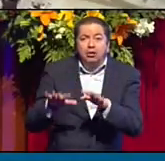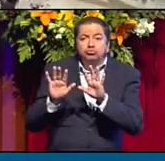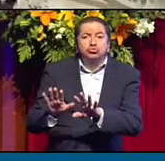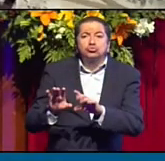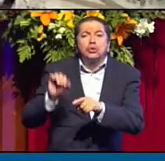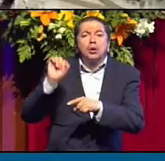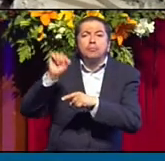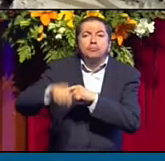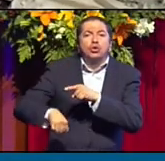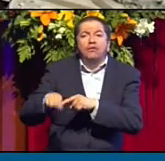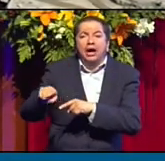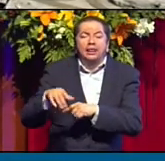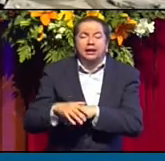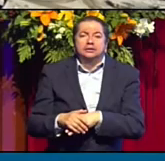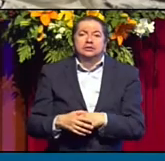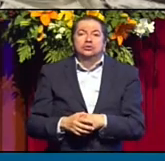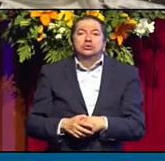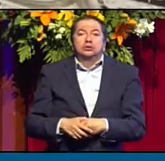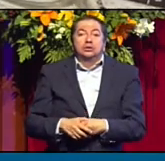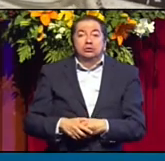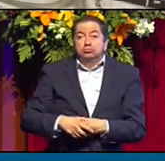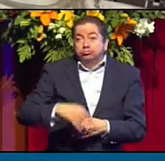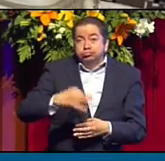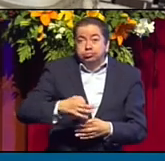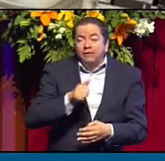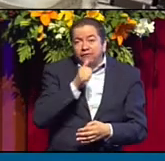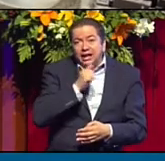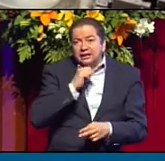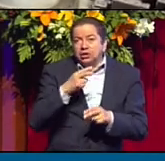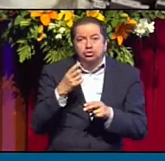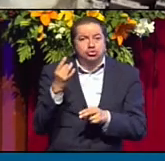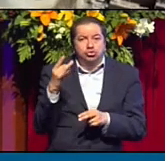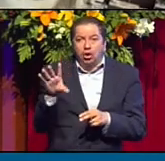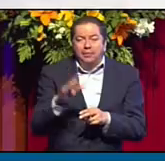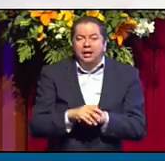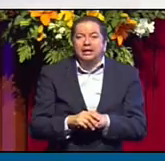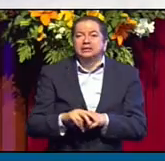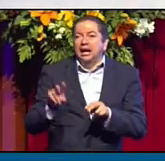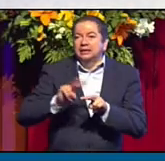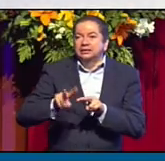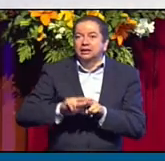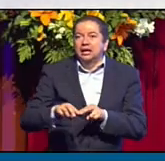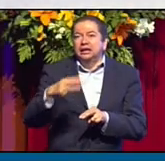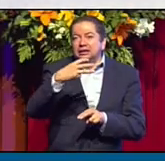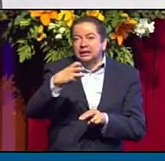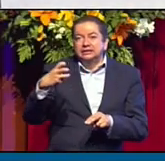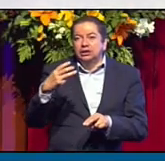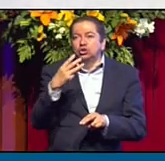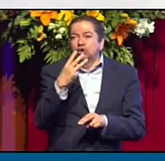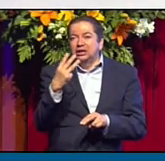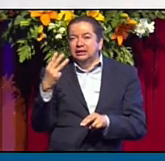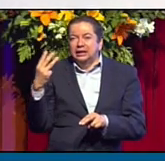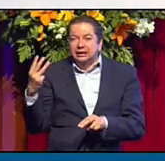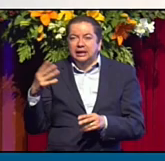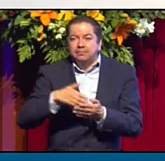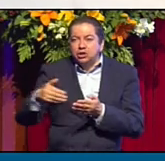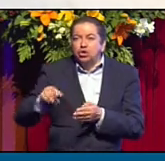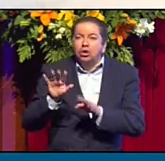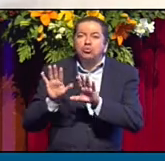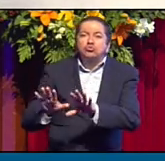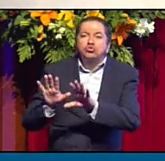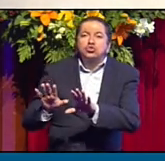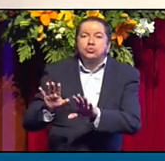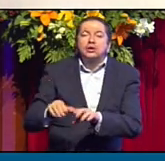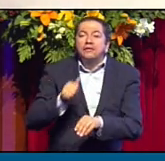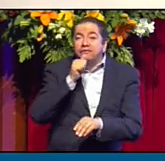está aprobada y que efectivamente nos falta solo ejecutarlo. Nos sentimos muy orgullosos. Estamos hablando de 383 millones de pesos que están ahí,